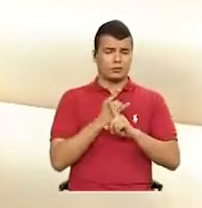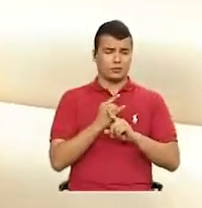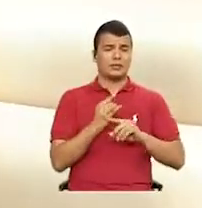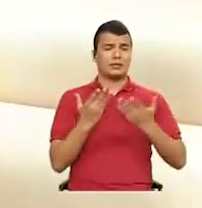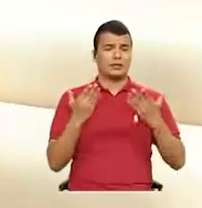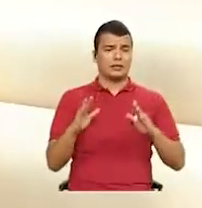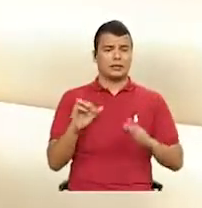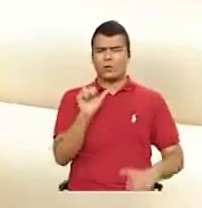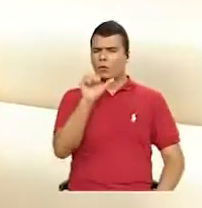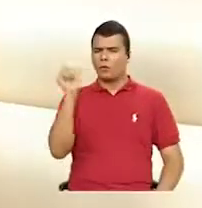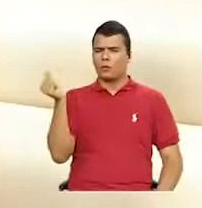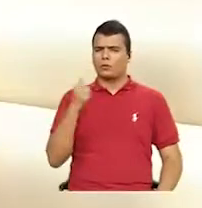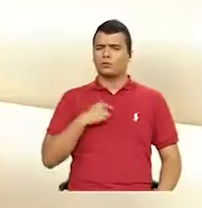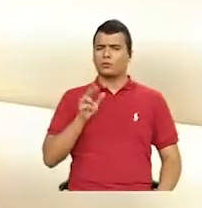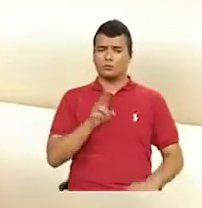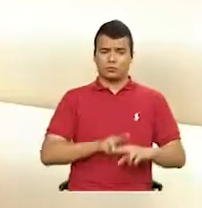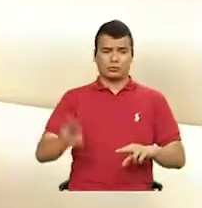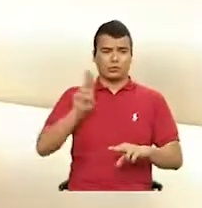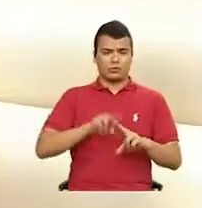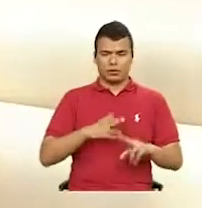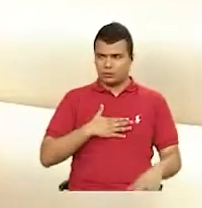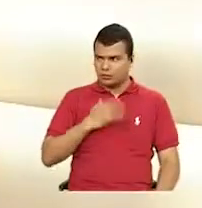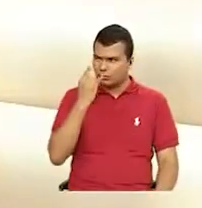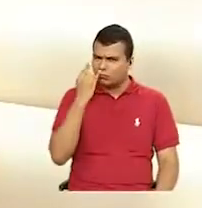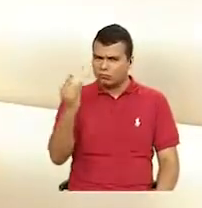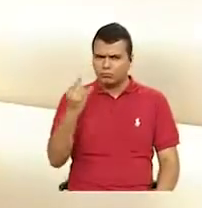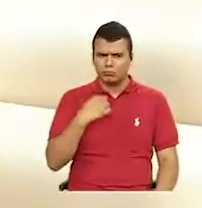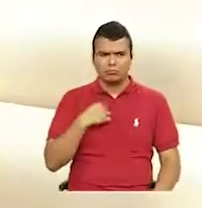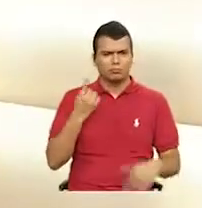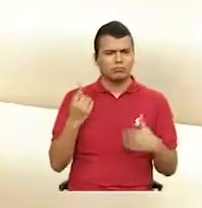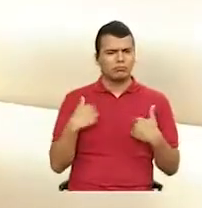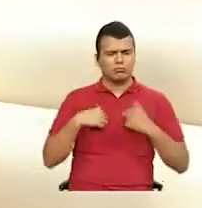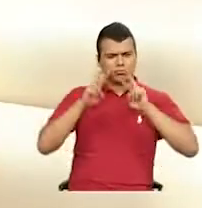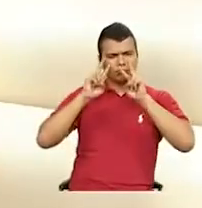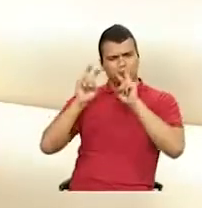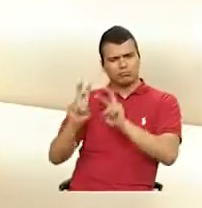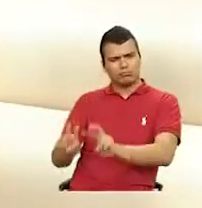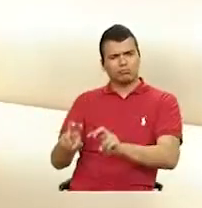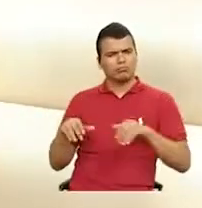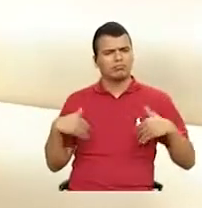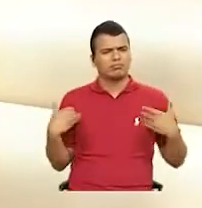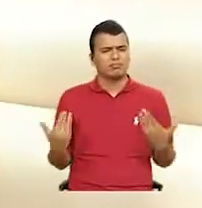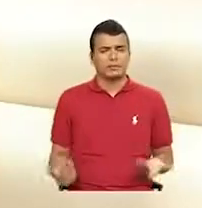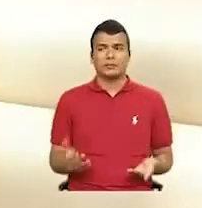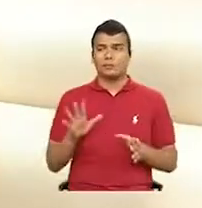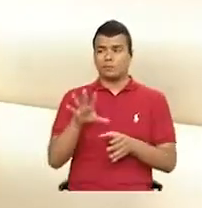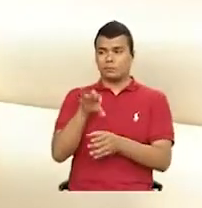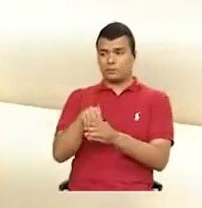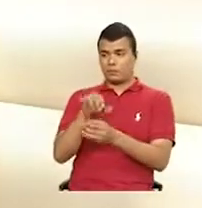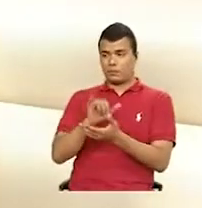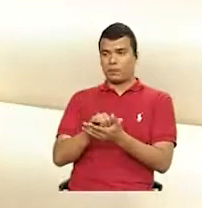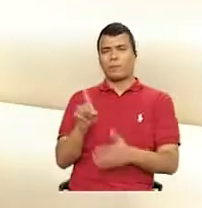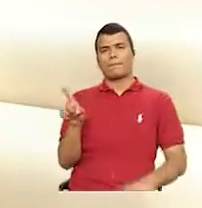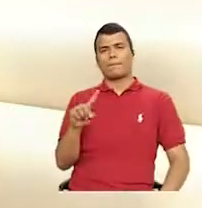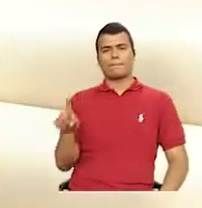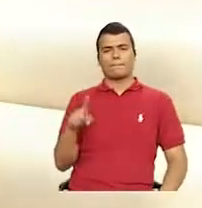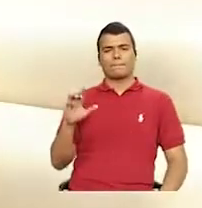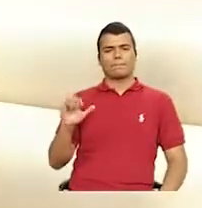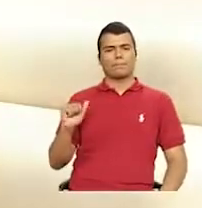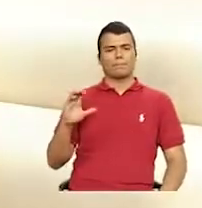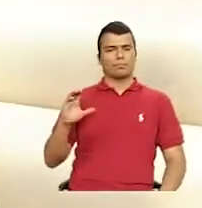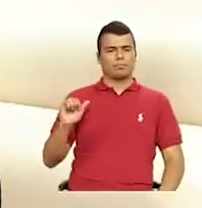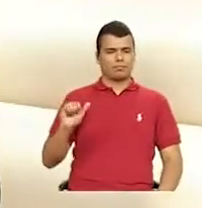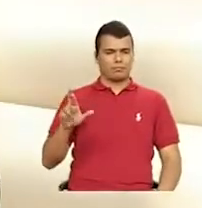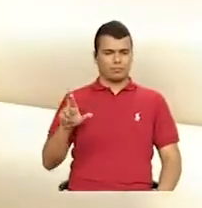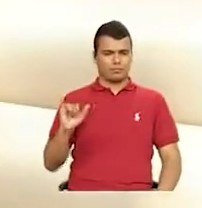Hay otro que es muy común, y este me llamó mucho la atención cuando lo revisé, que es uno que se encuentra mucho, que es la sacarina. Que